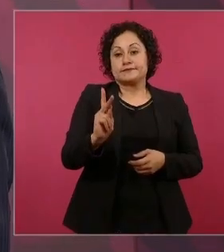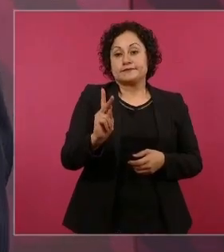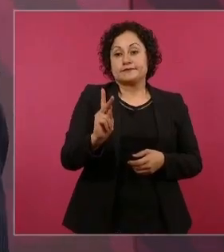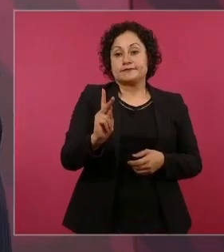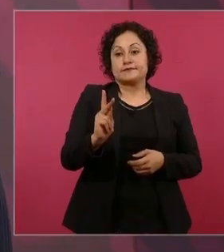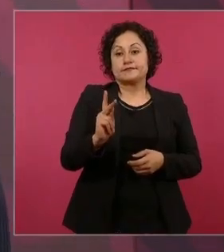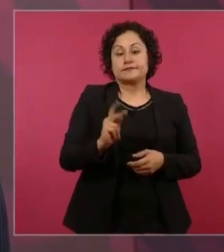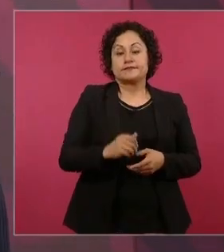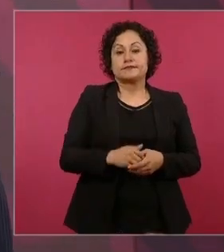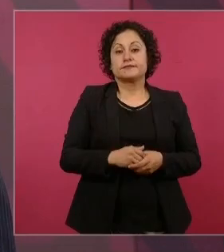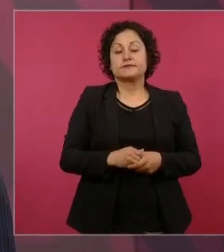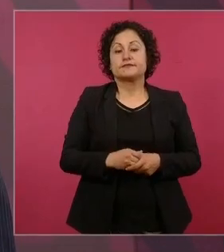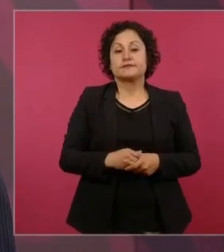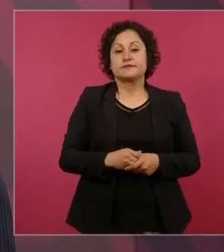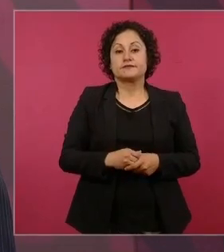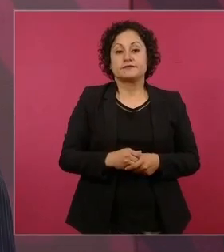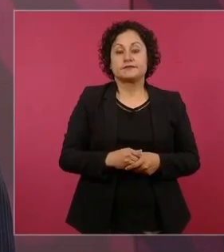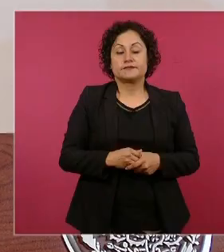un